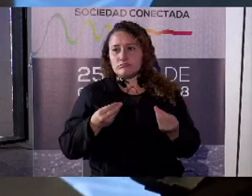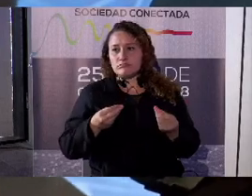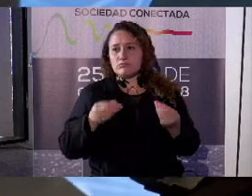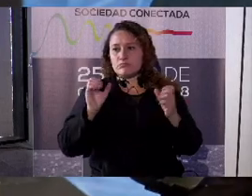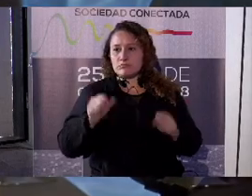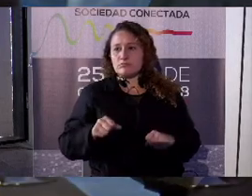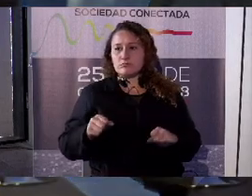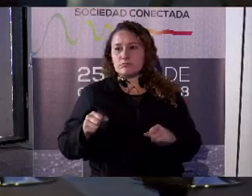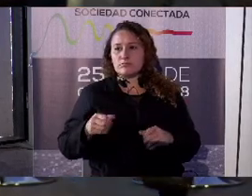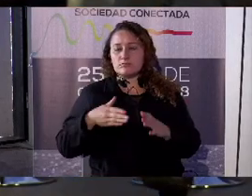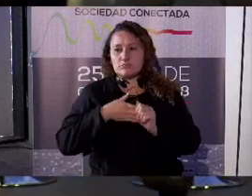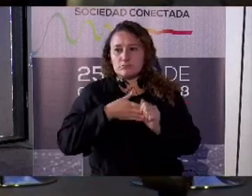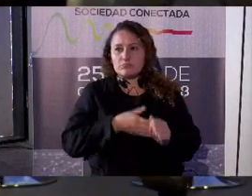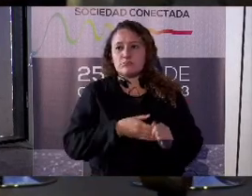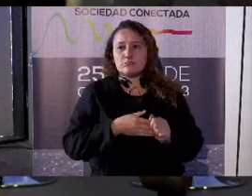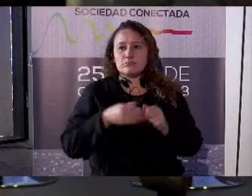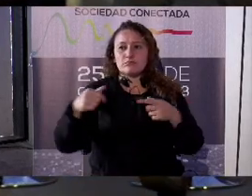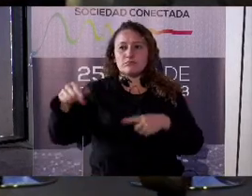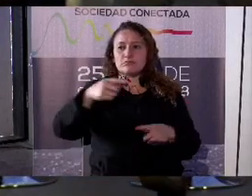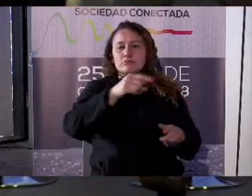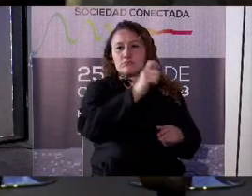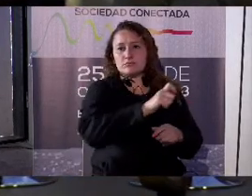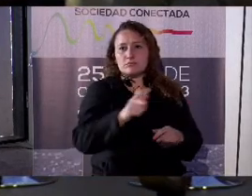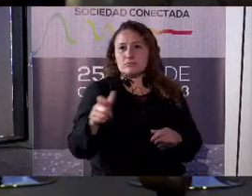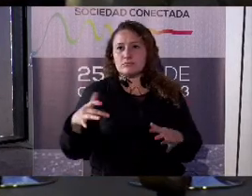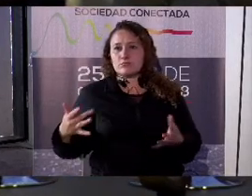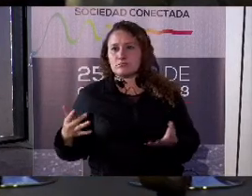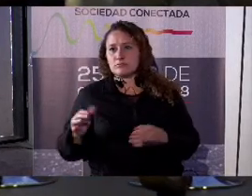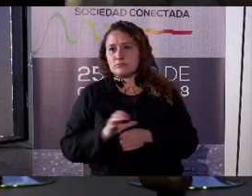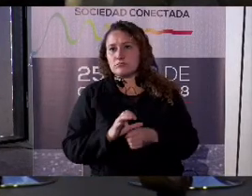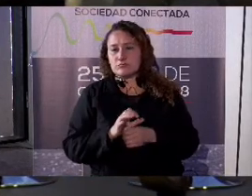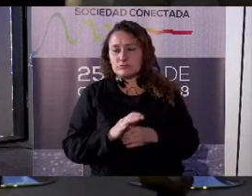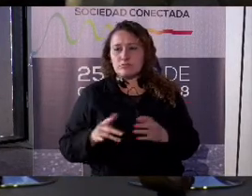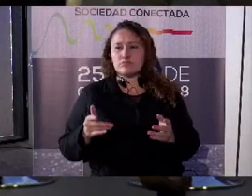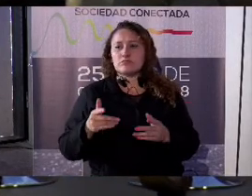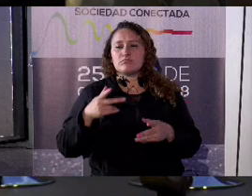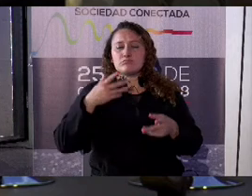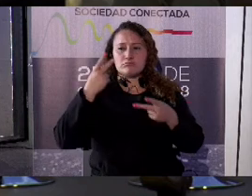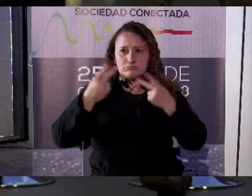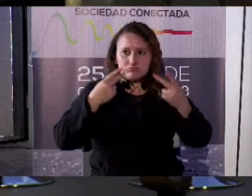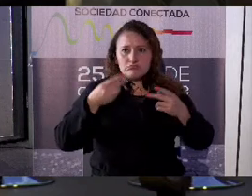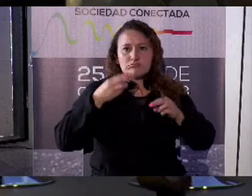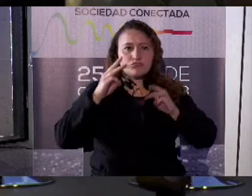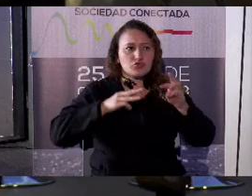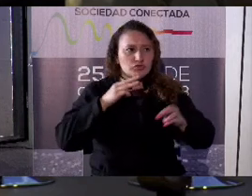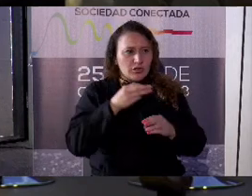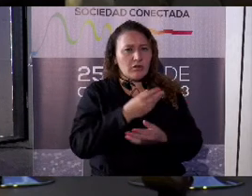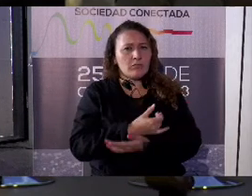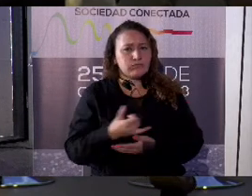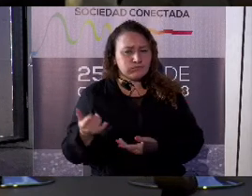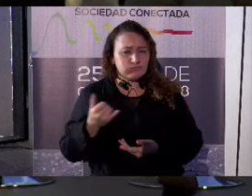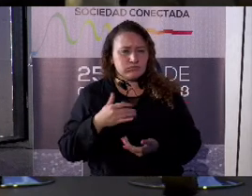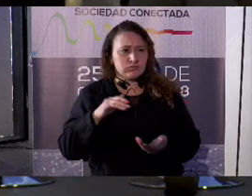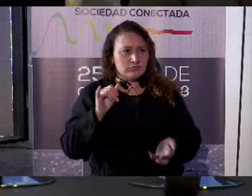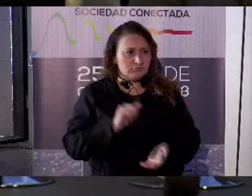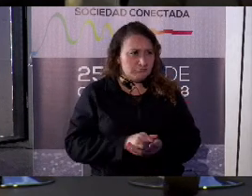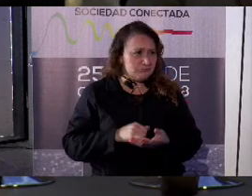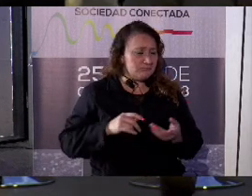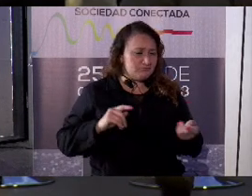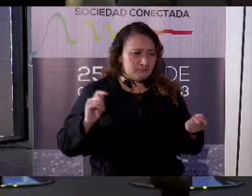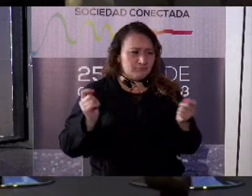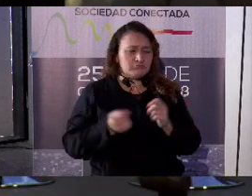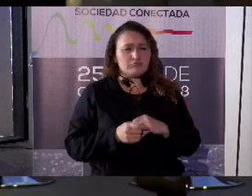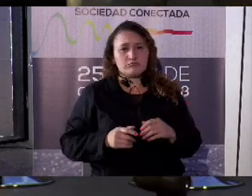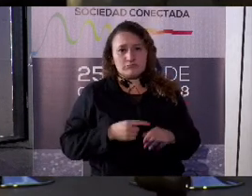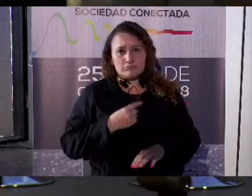de la ciudad y dentro de los sitios turísticos haciendo museos al aire libre todo esto corre sobre la misma plataforma y vemos